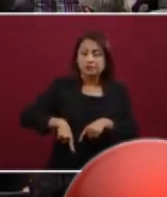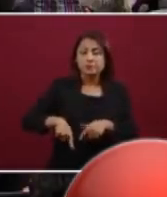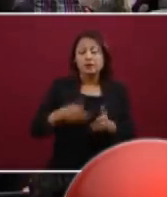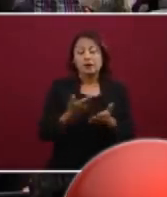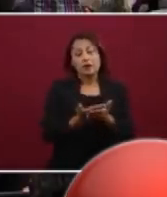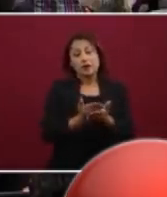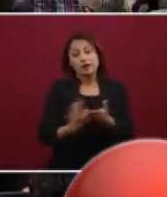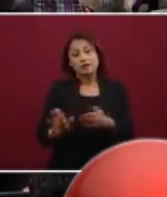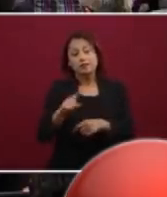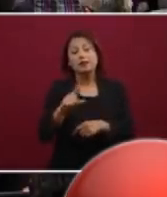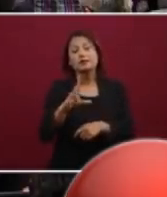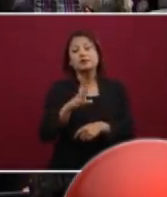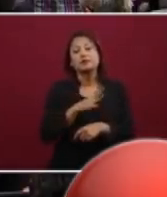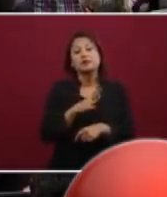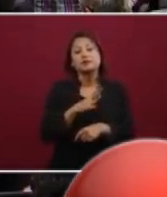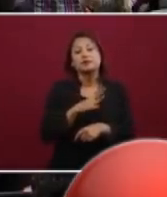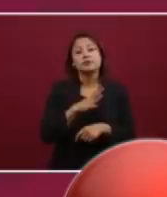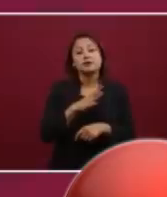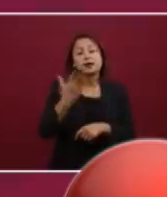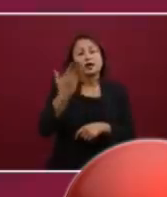había